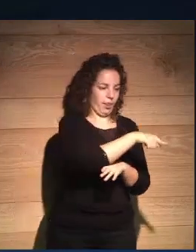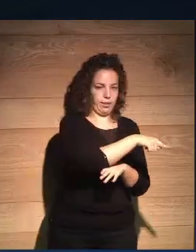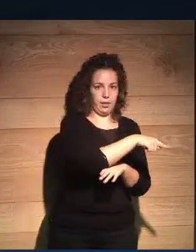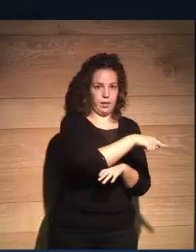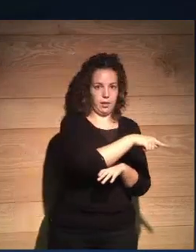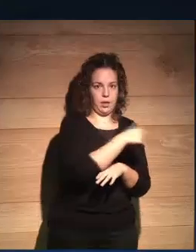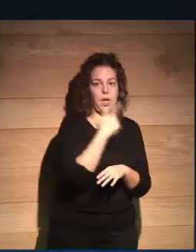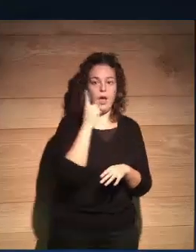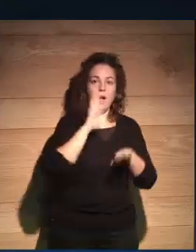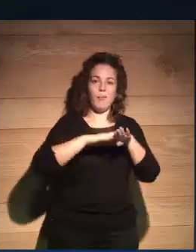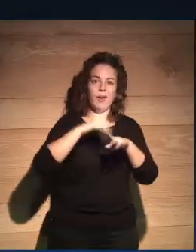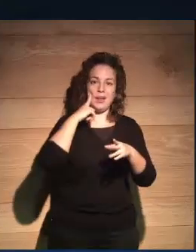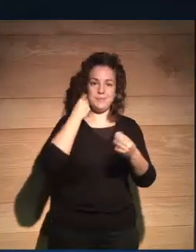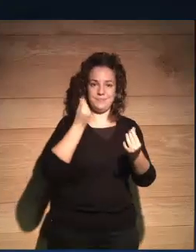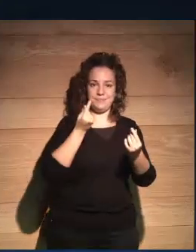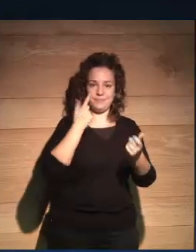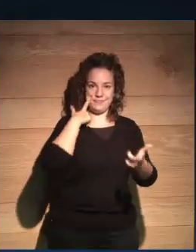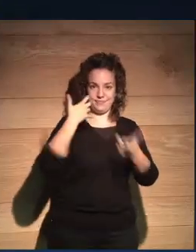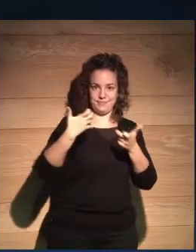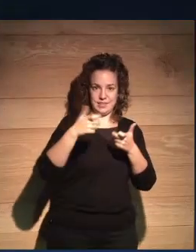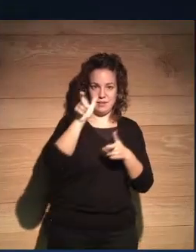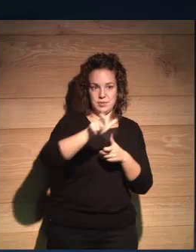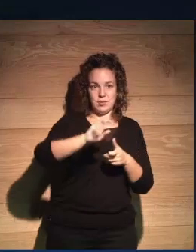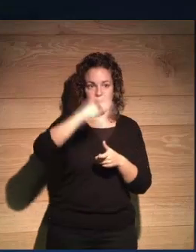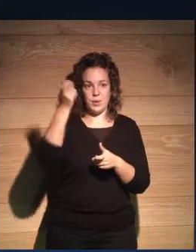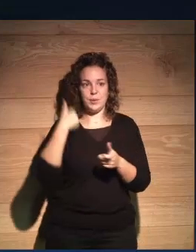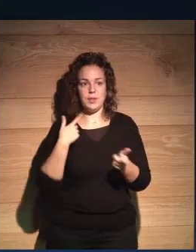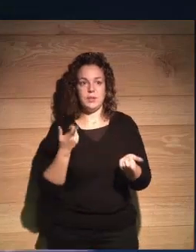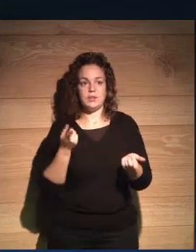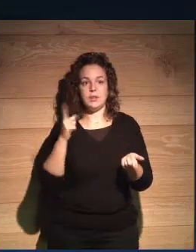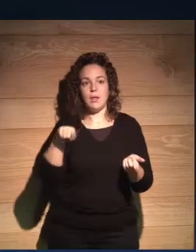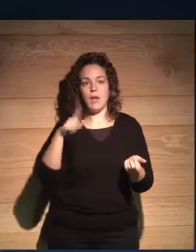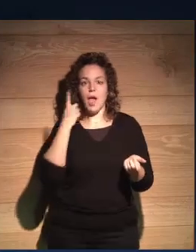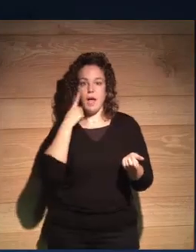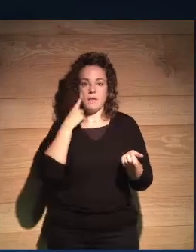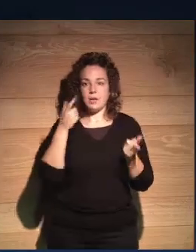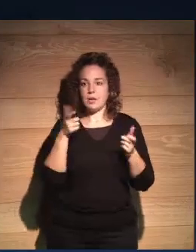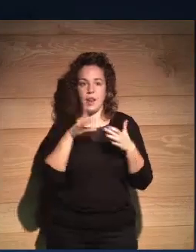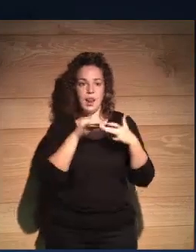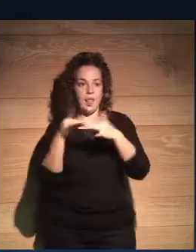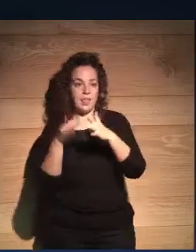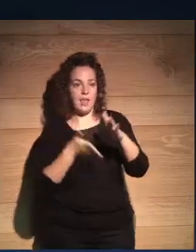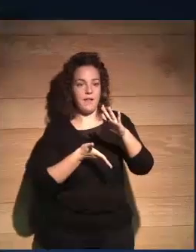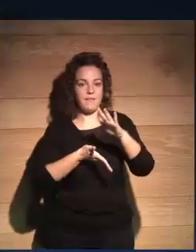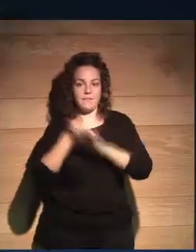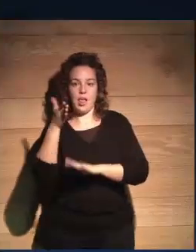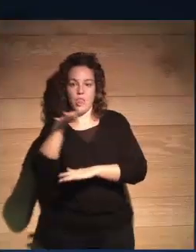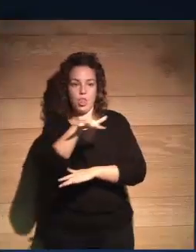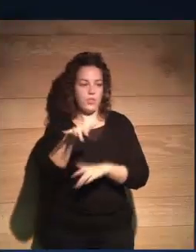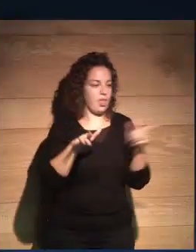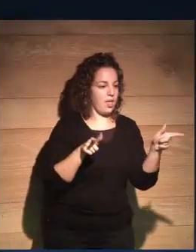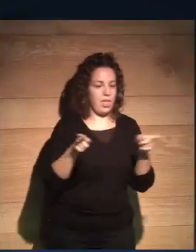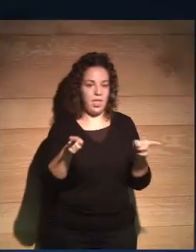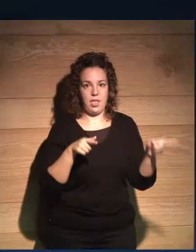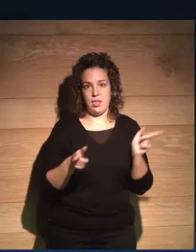hacerse notar, ¿de acuerdo? Entonces, y los palmeros están esperando también hacia dónde va el líder para tirar hacia la derecha o hacia la izquierda. Muy